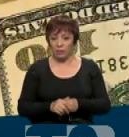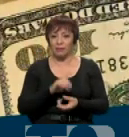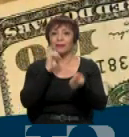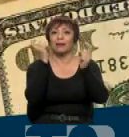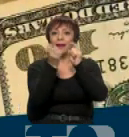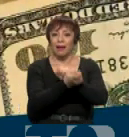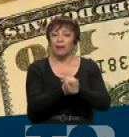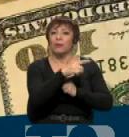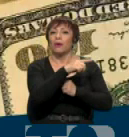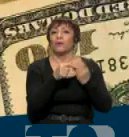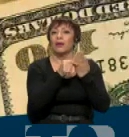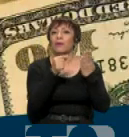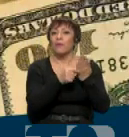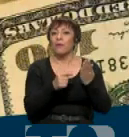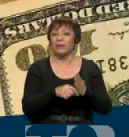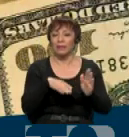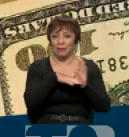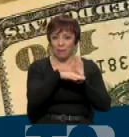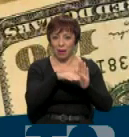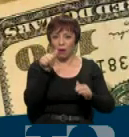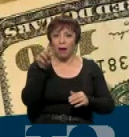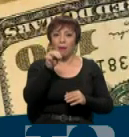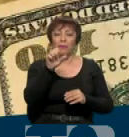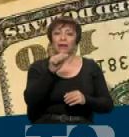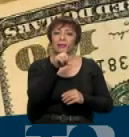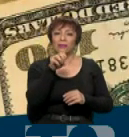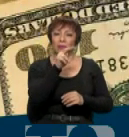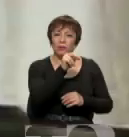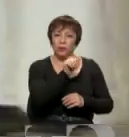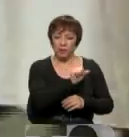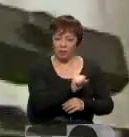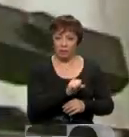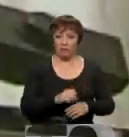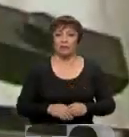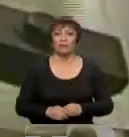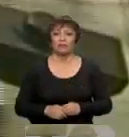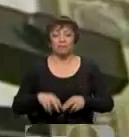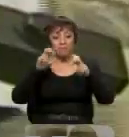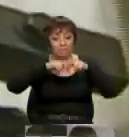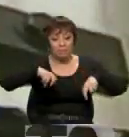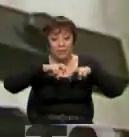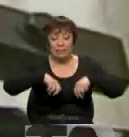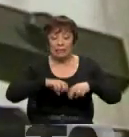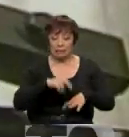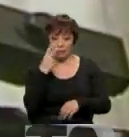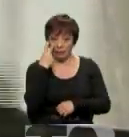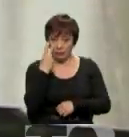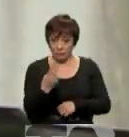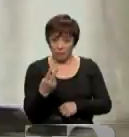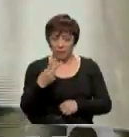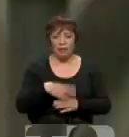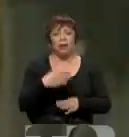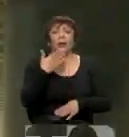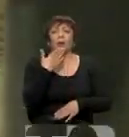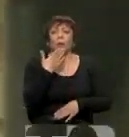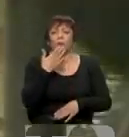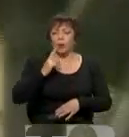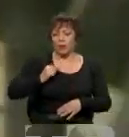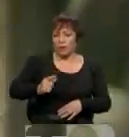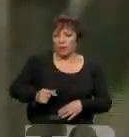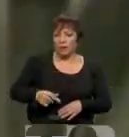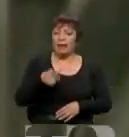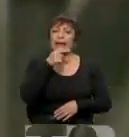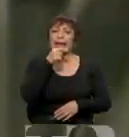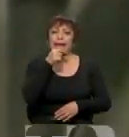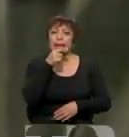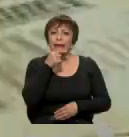del banco más zonas y 8.8 millones en el banco del austro en su investigación la fuente detalla cómo y quiénes se retiraron